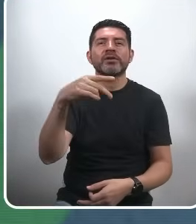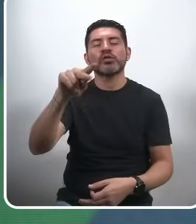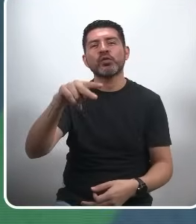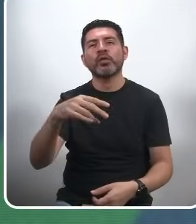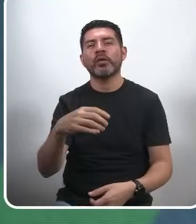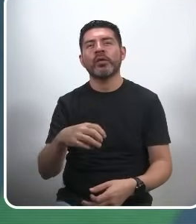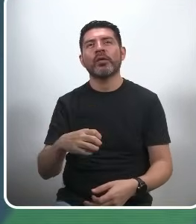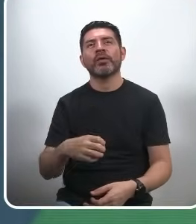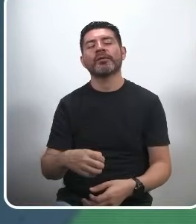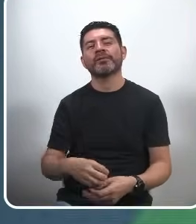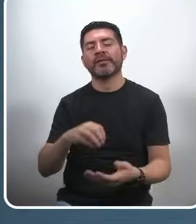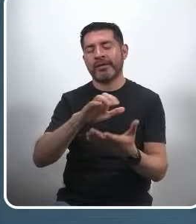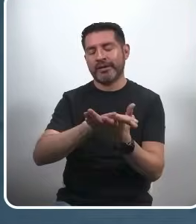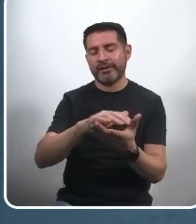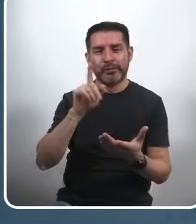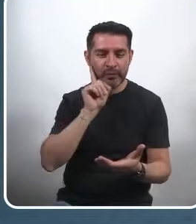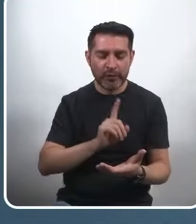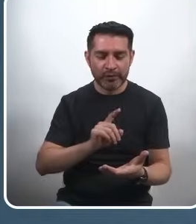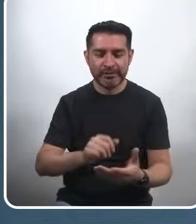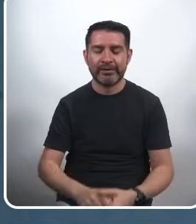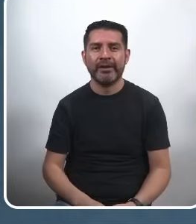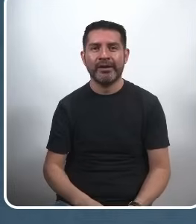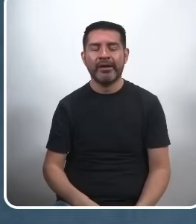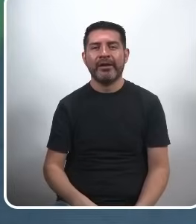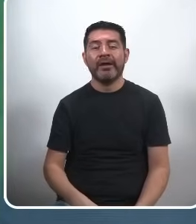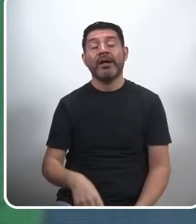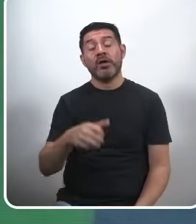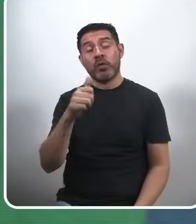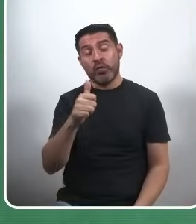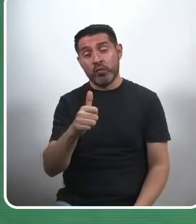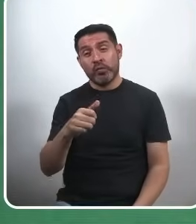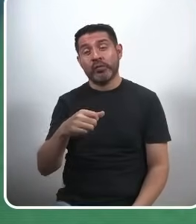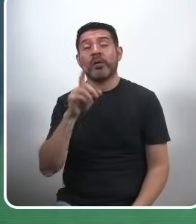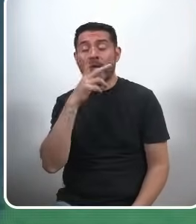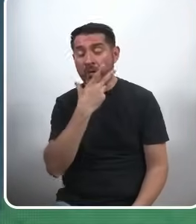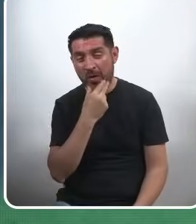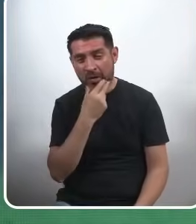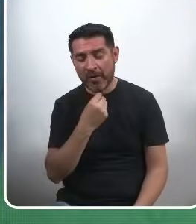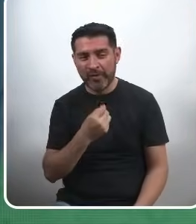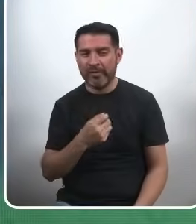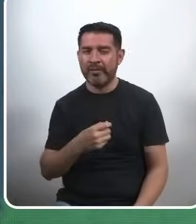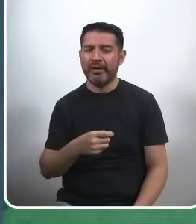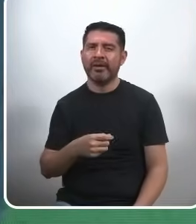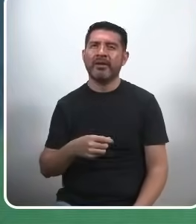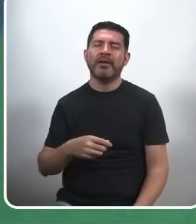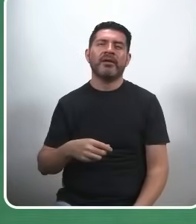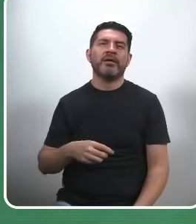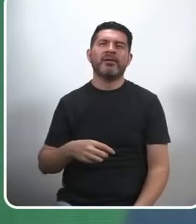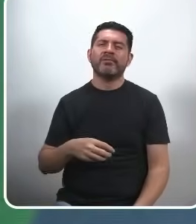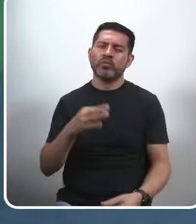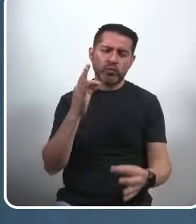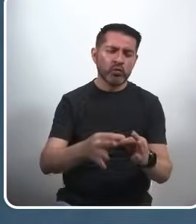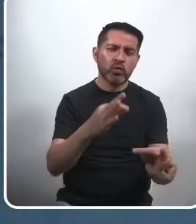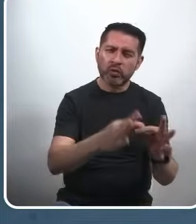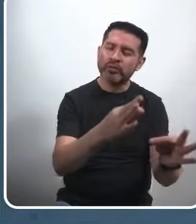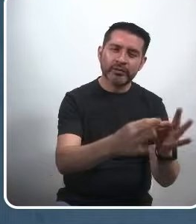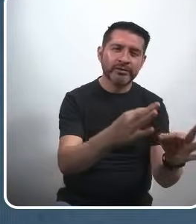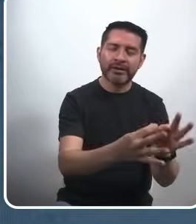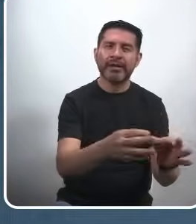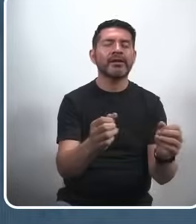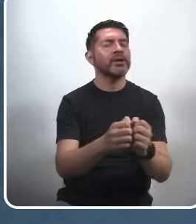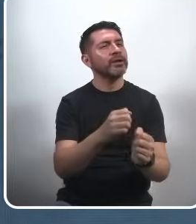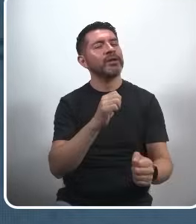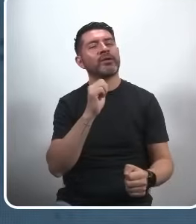era así como muy insistente. Y Kelly como que medio sí, medio no. Y Kelly no sé qué onda con Kelly. Ella después explicar